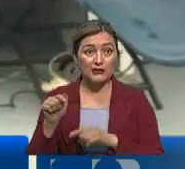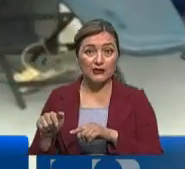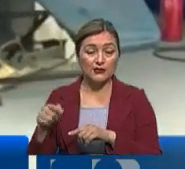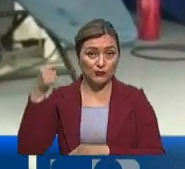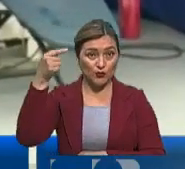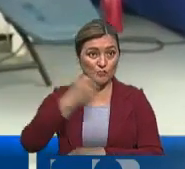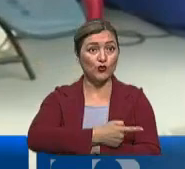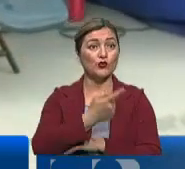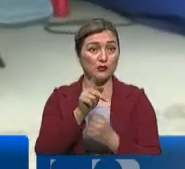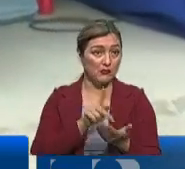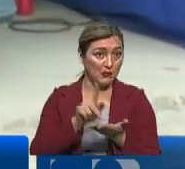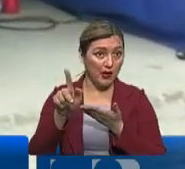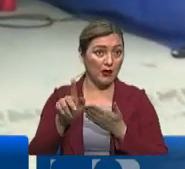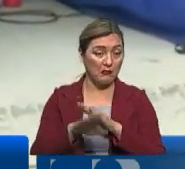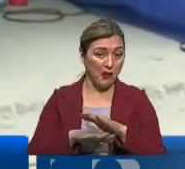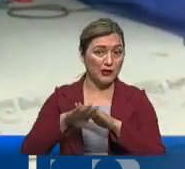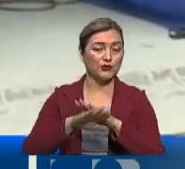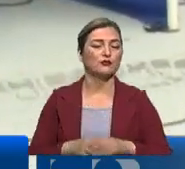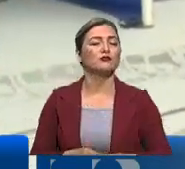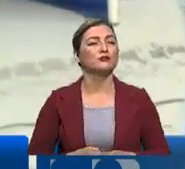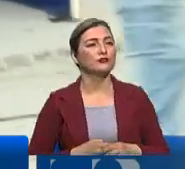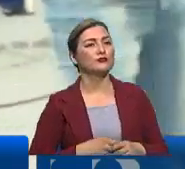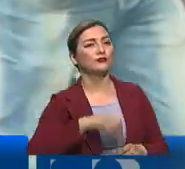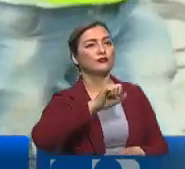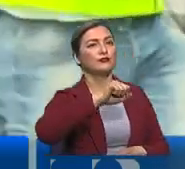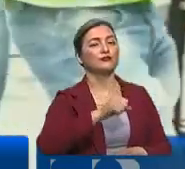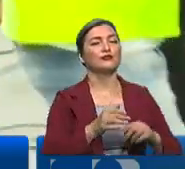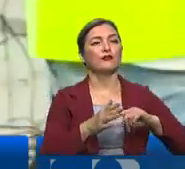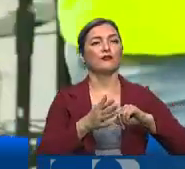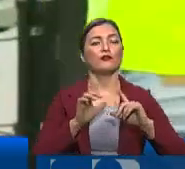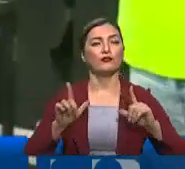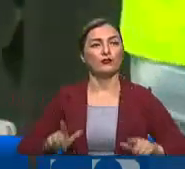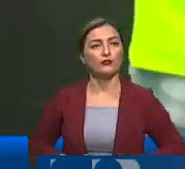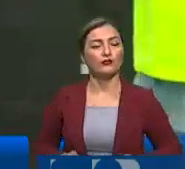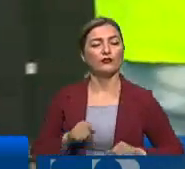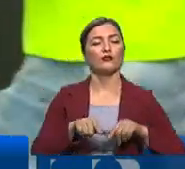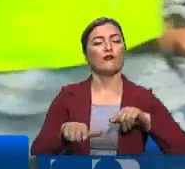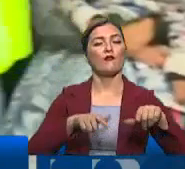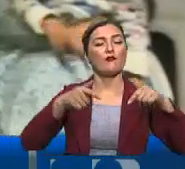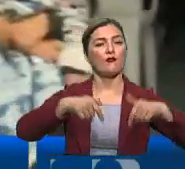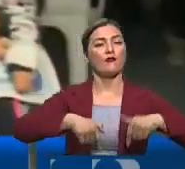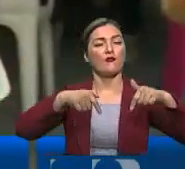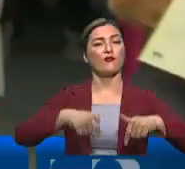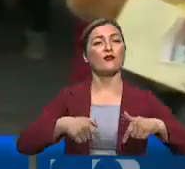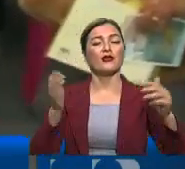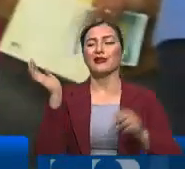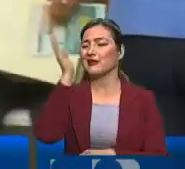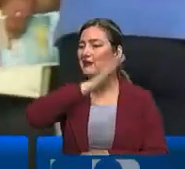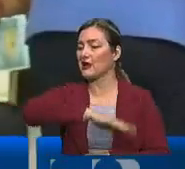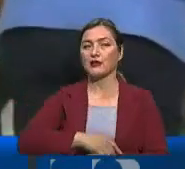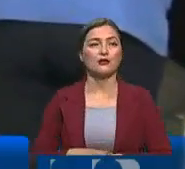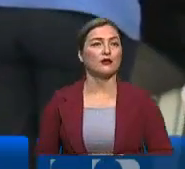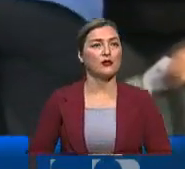los próximos días tendrán un costo mínimo. Así es. Esta feria de salud donde estamos ubicados en este momento es completamente